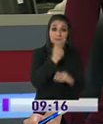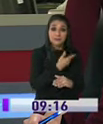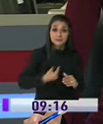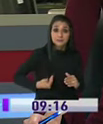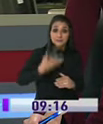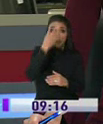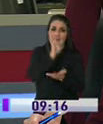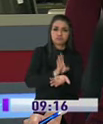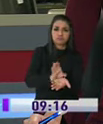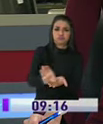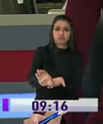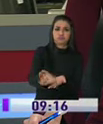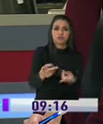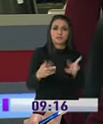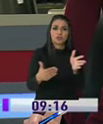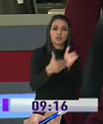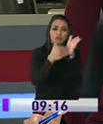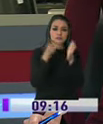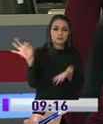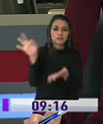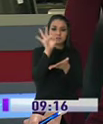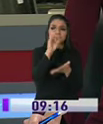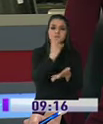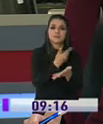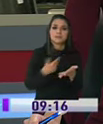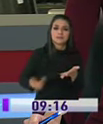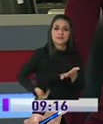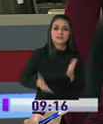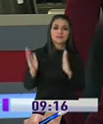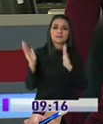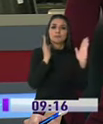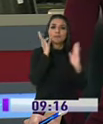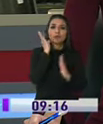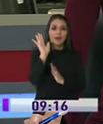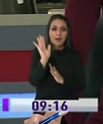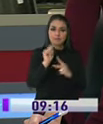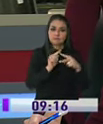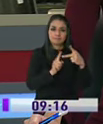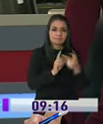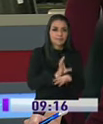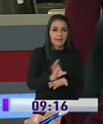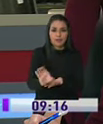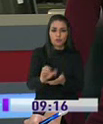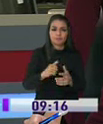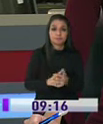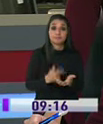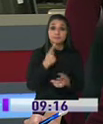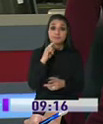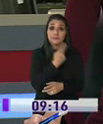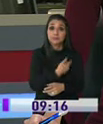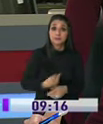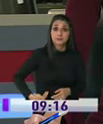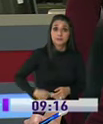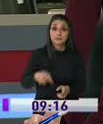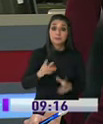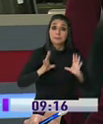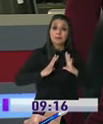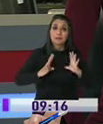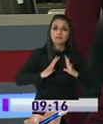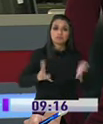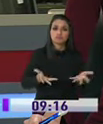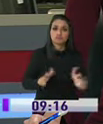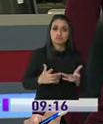y en contra de la designación de María Alejandra Vicuña como vicepresidenta encargada. Además, se conoció que el segundo mandatario no habría tomado sus